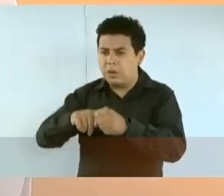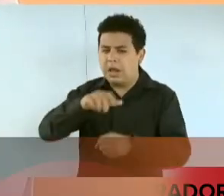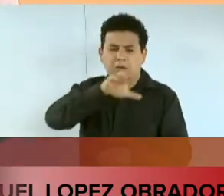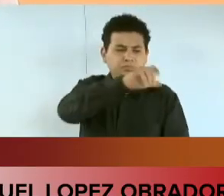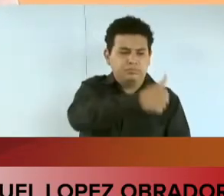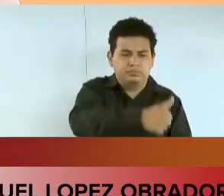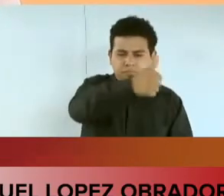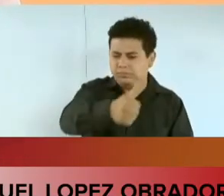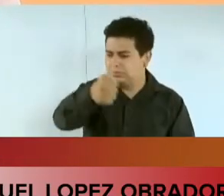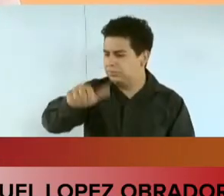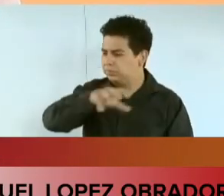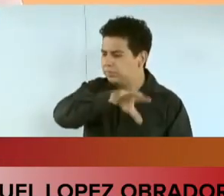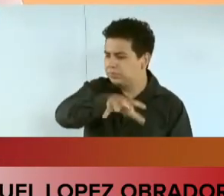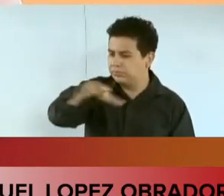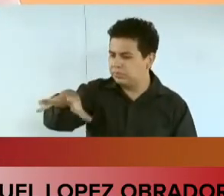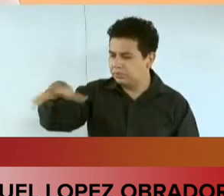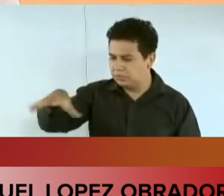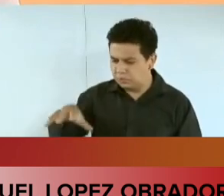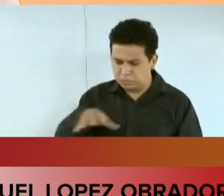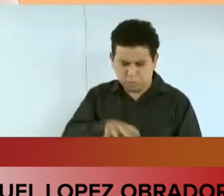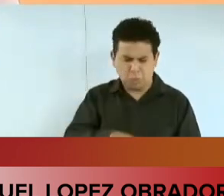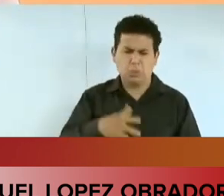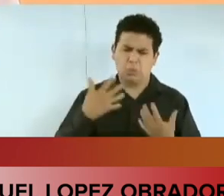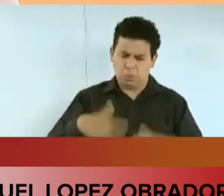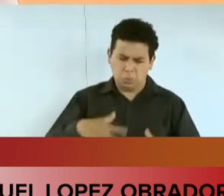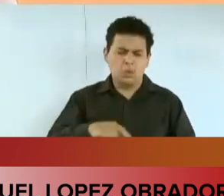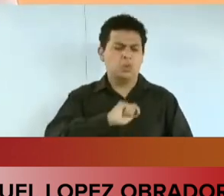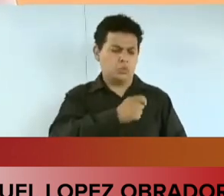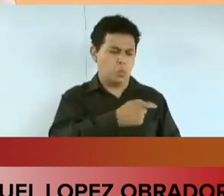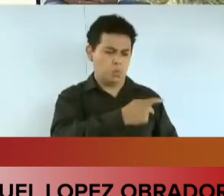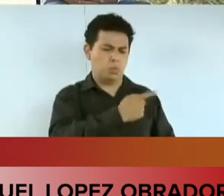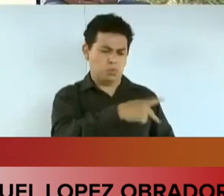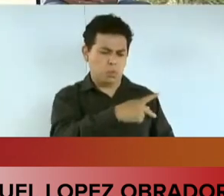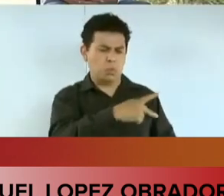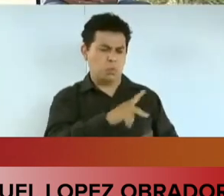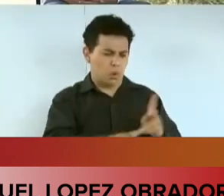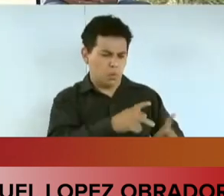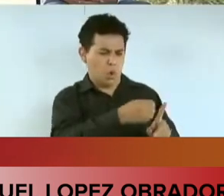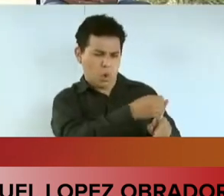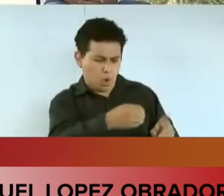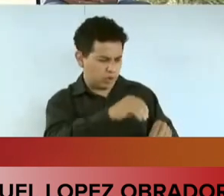por esa organización comunitaria,